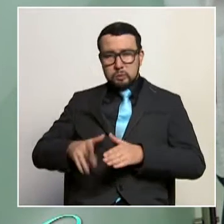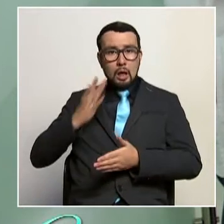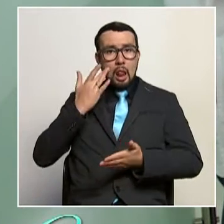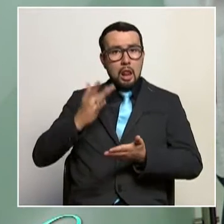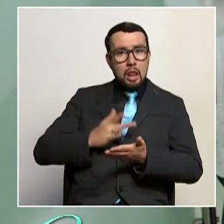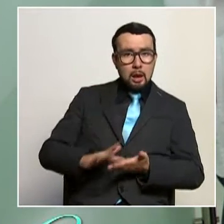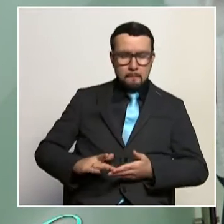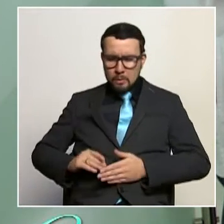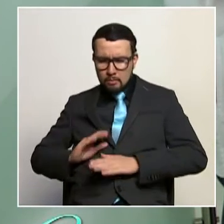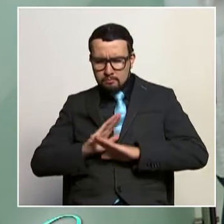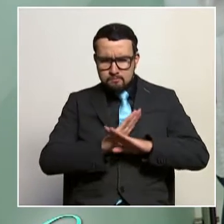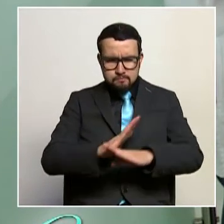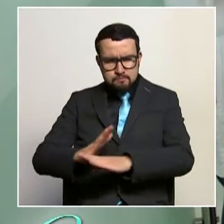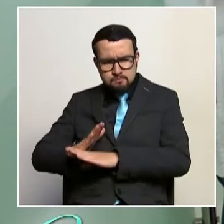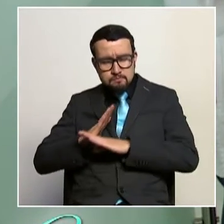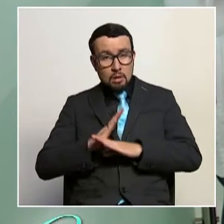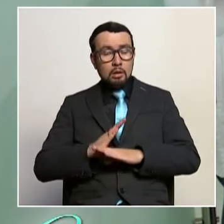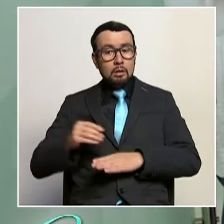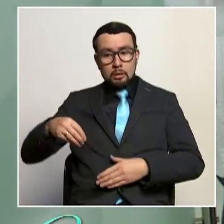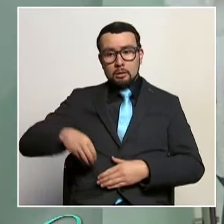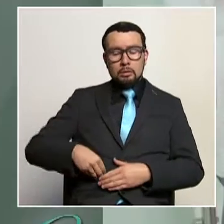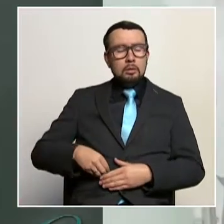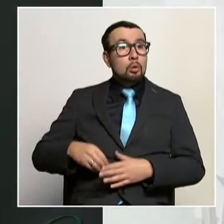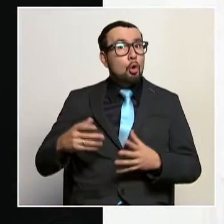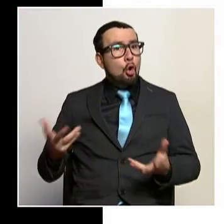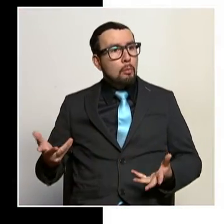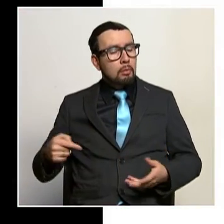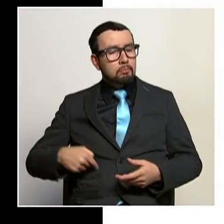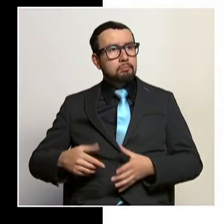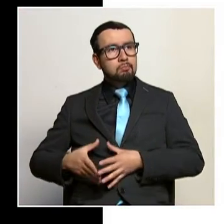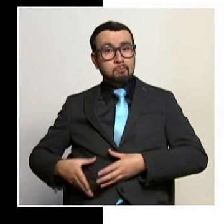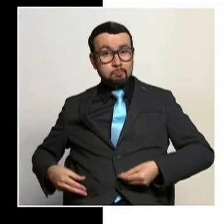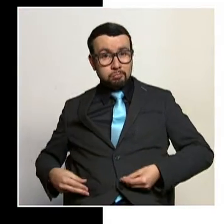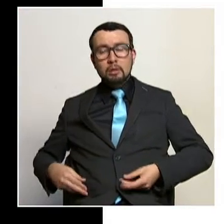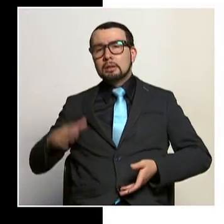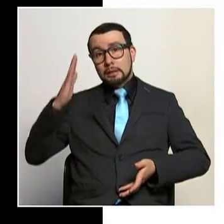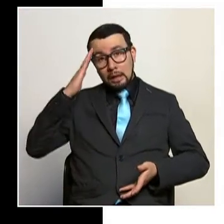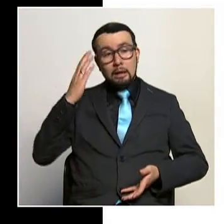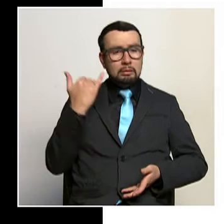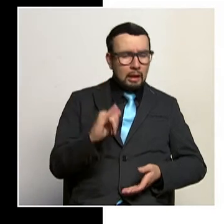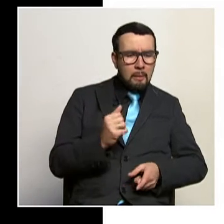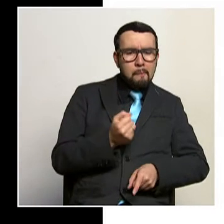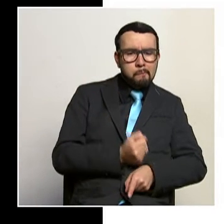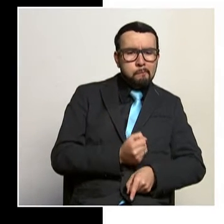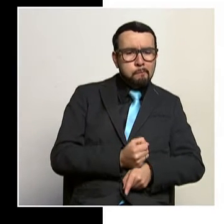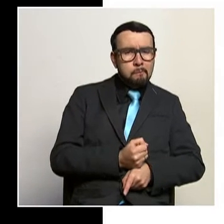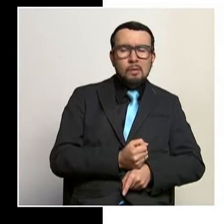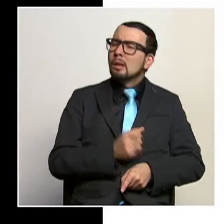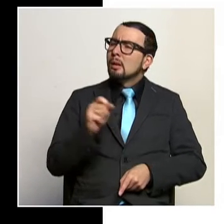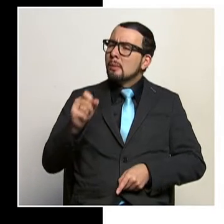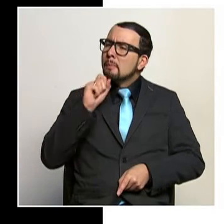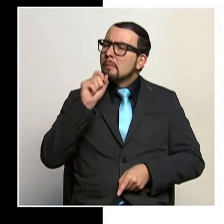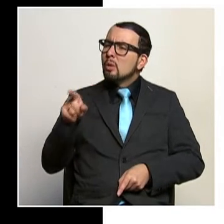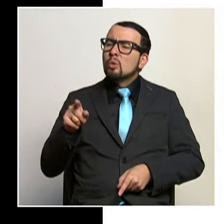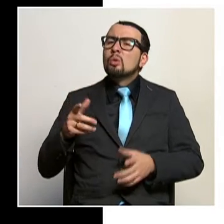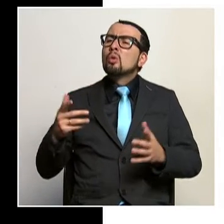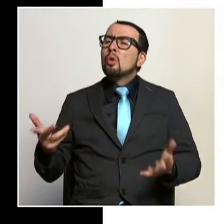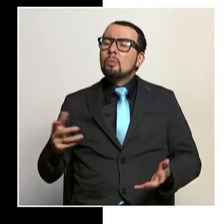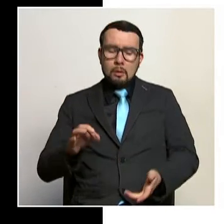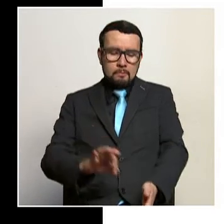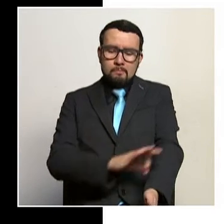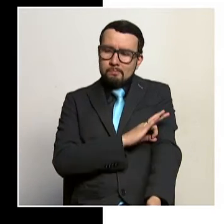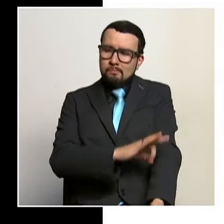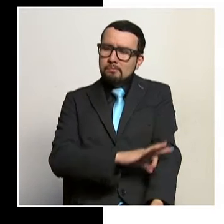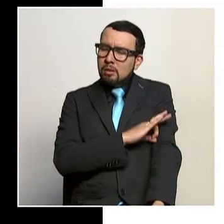Y entonces, ¿cómo estará el hígado de Pablo? Ya sabemos cómo está la próstata. Pues preguntémosle cómo están el colesterol y